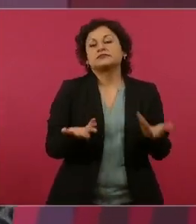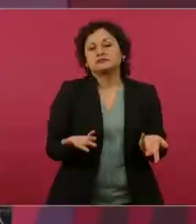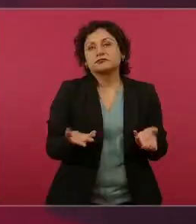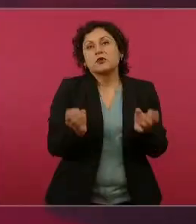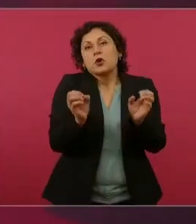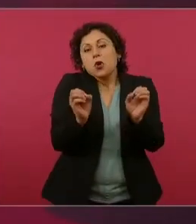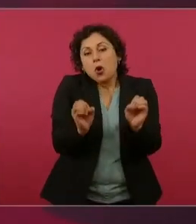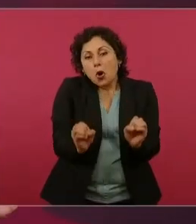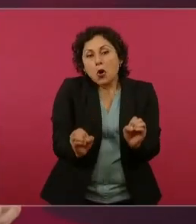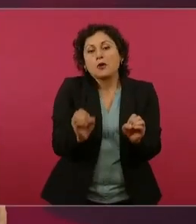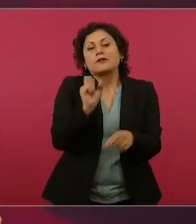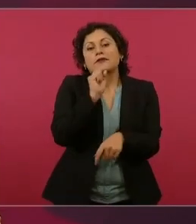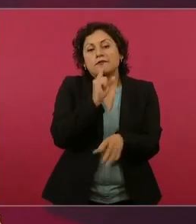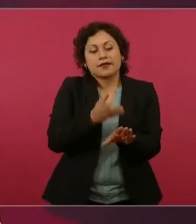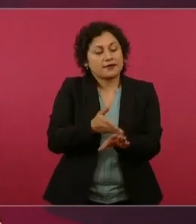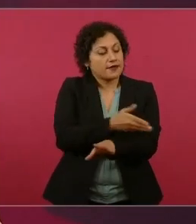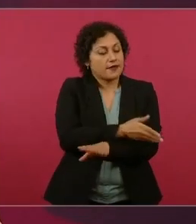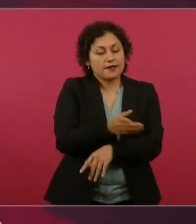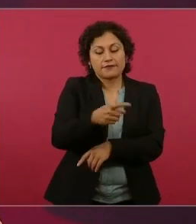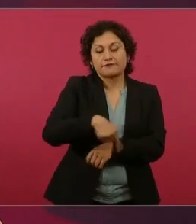sirvieron